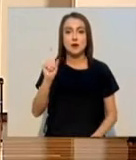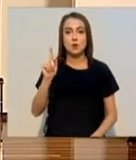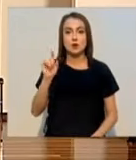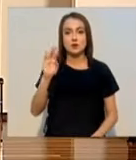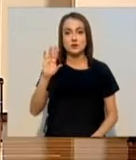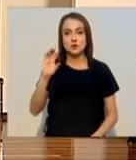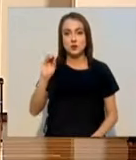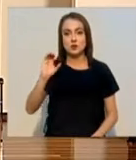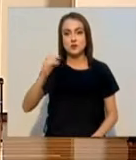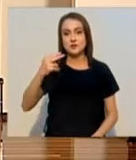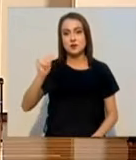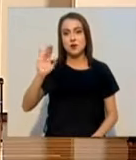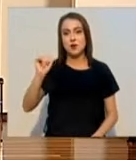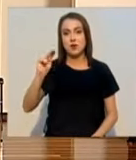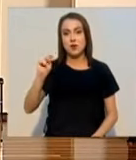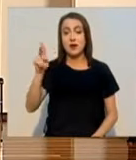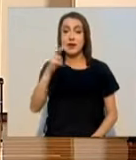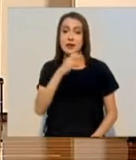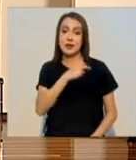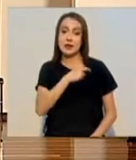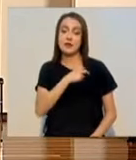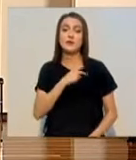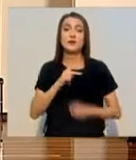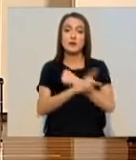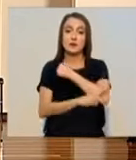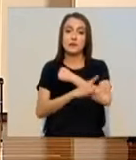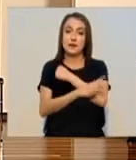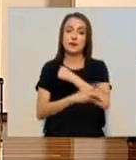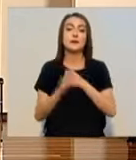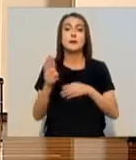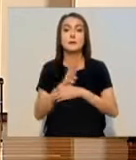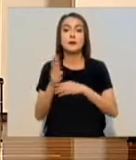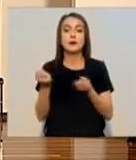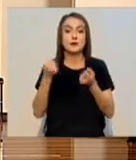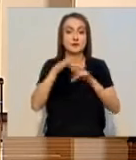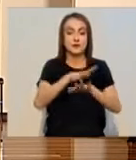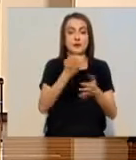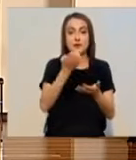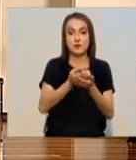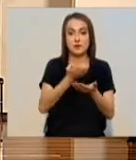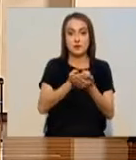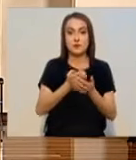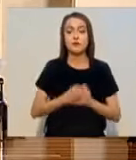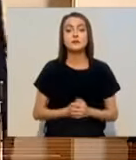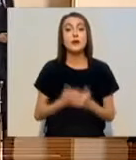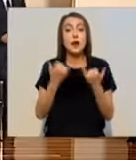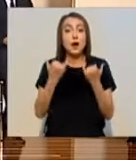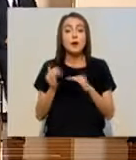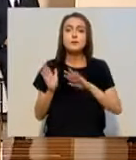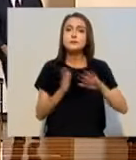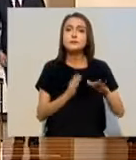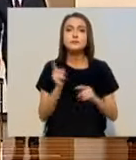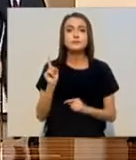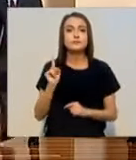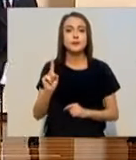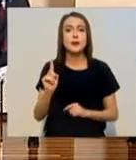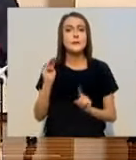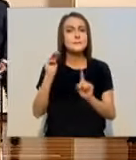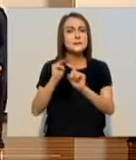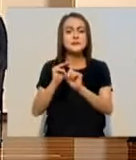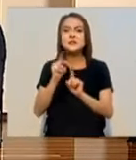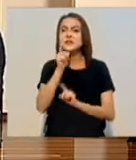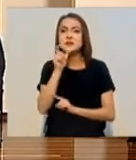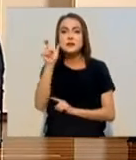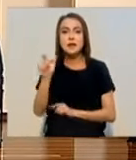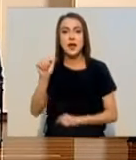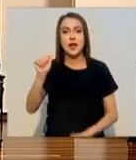Mauricio Chacón, oficial jefe de país del Banco Centroamericano de Integración Económica. De inmediato vamos a escuchar el mensaje